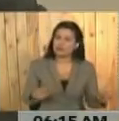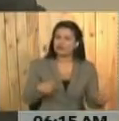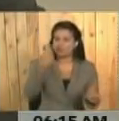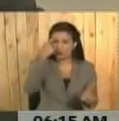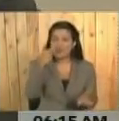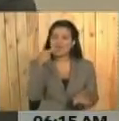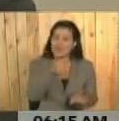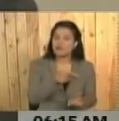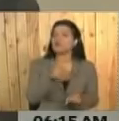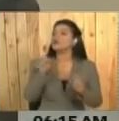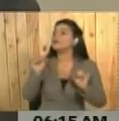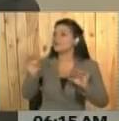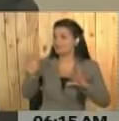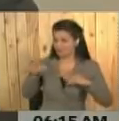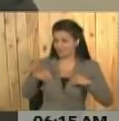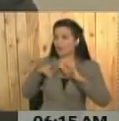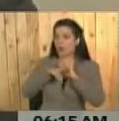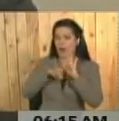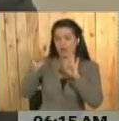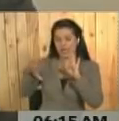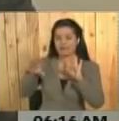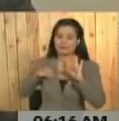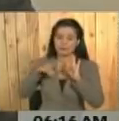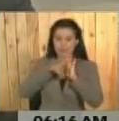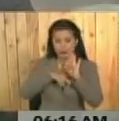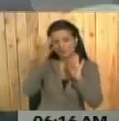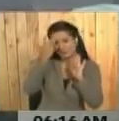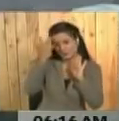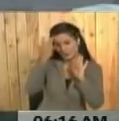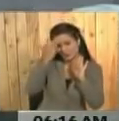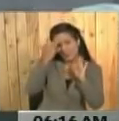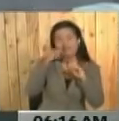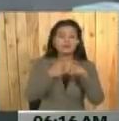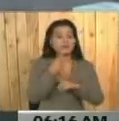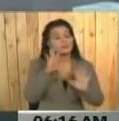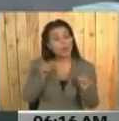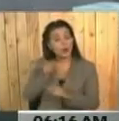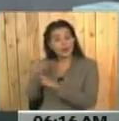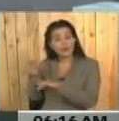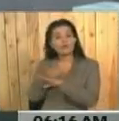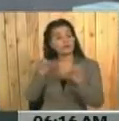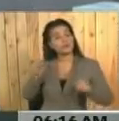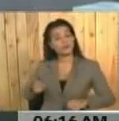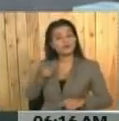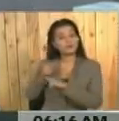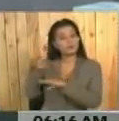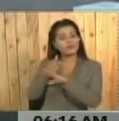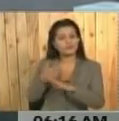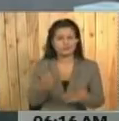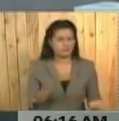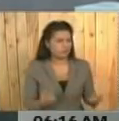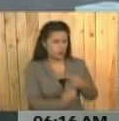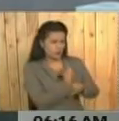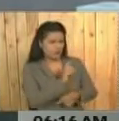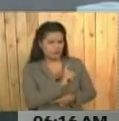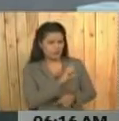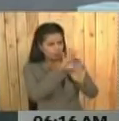condiciones van a decir ahí no nosotros obligamos al gobierno no está obligando al gobierno a nada nosotros cumplimos la